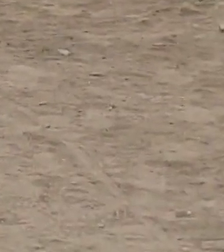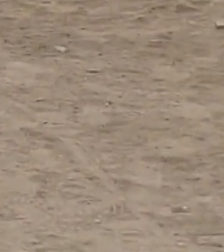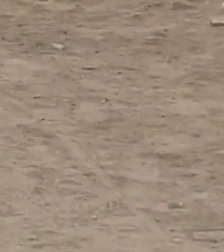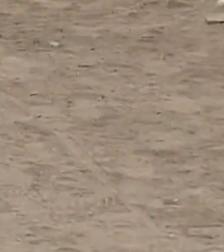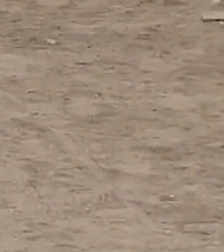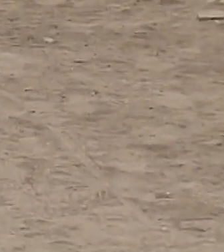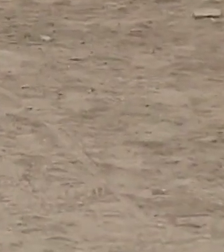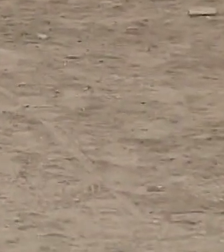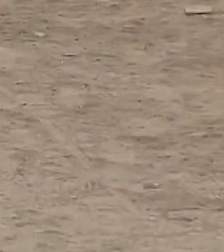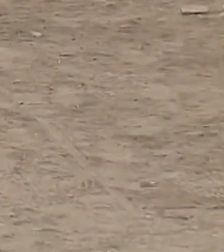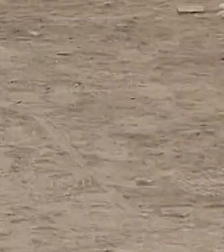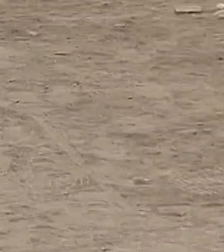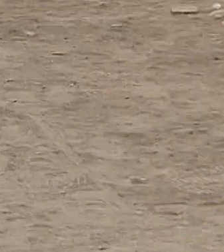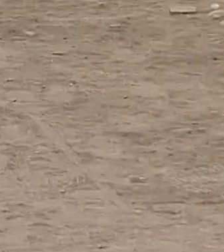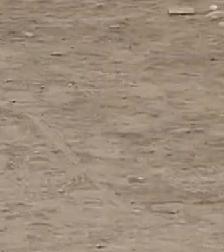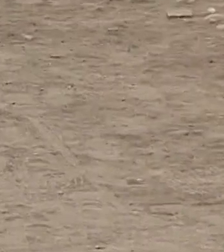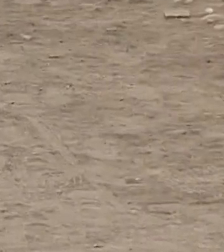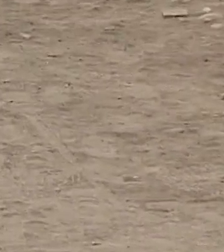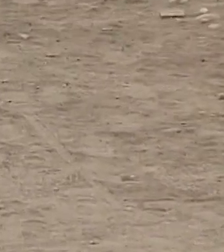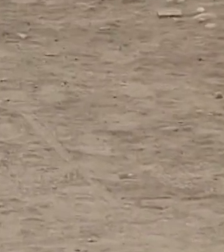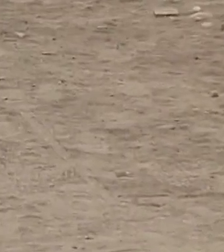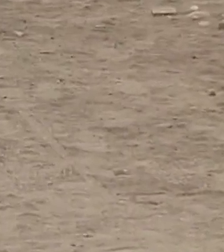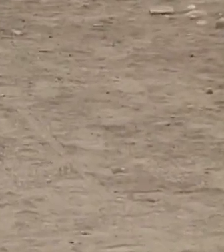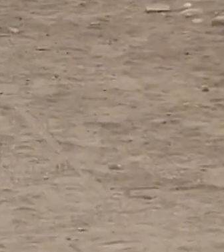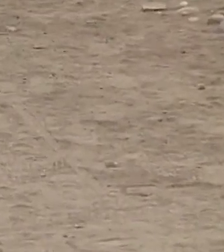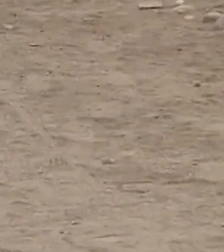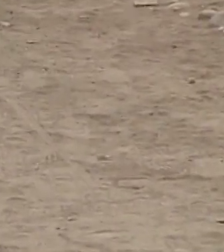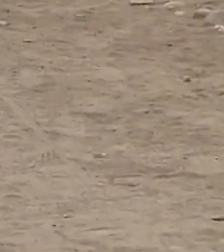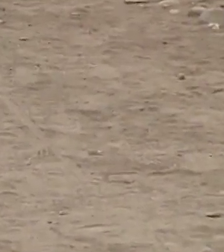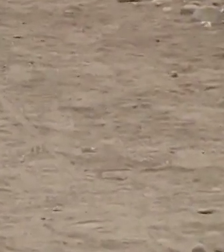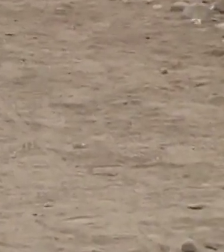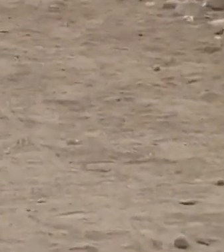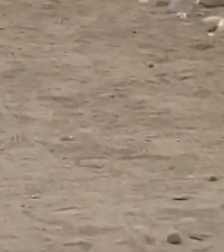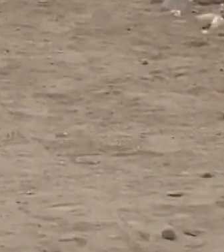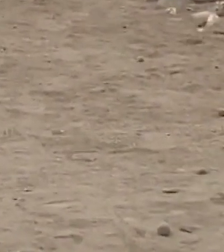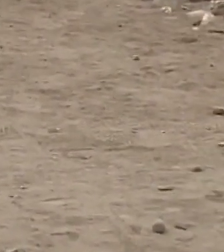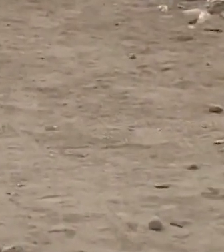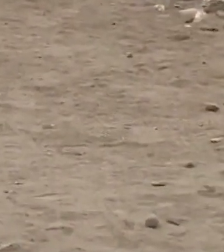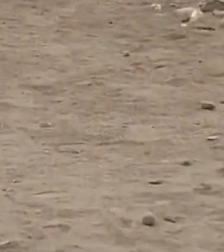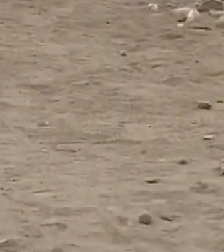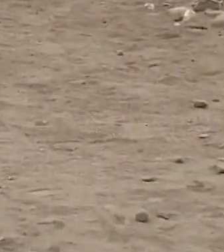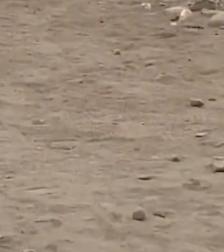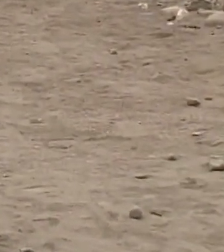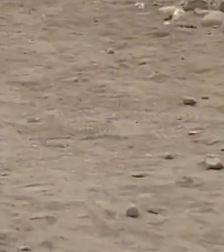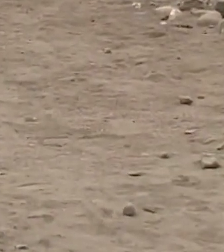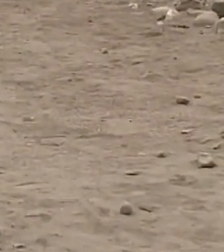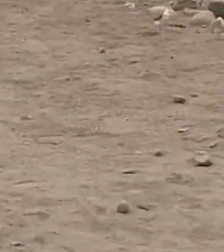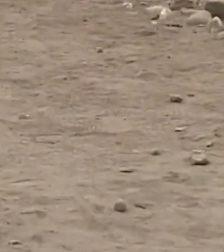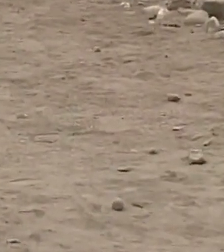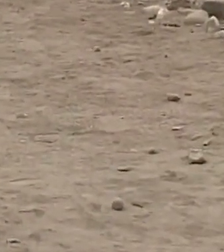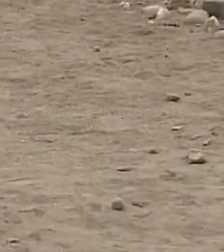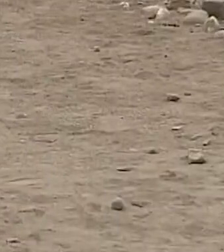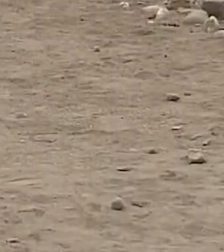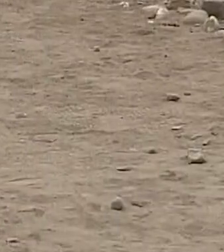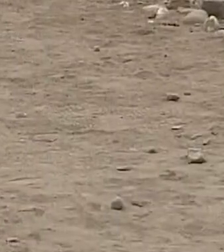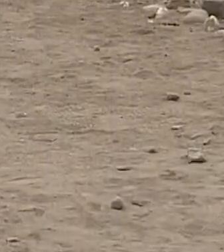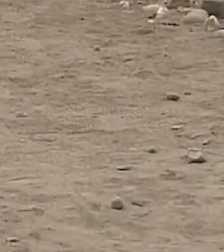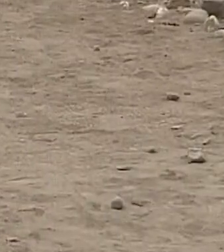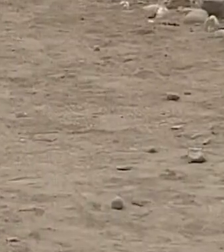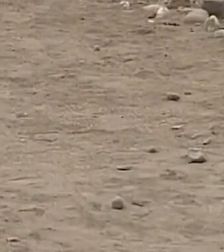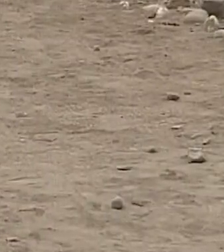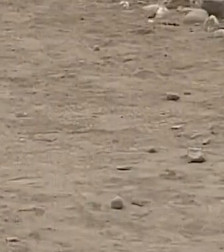estamos emocionados. Muy, muy emocionados. Gracias, gracias por estar aquí en este hermoso lugar de Lima, en las Bahuacas